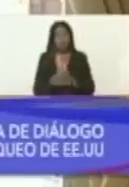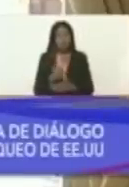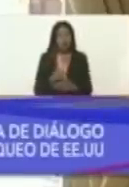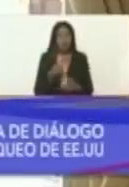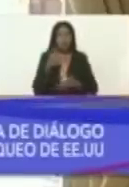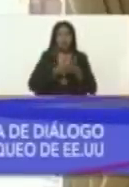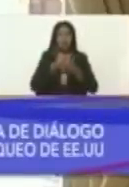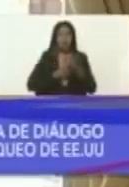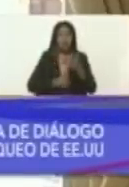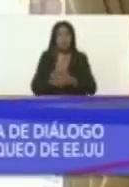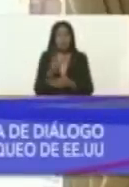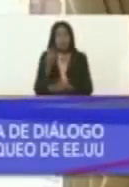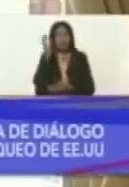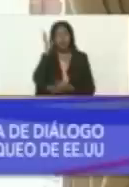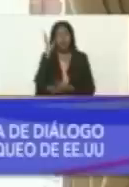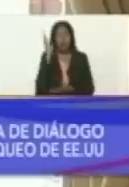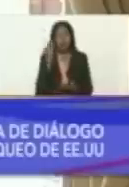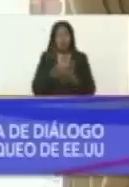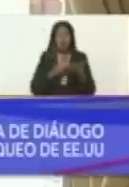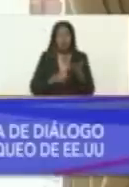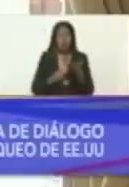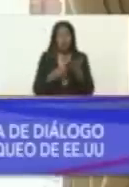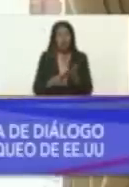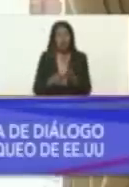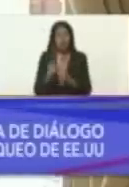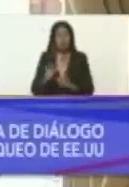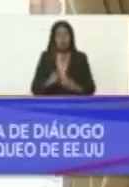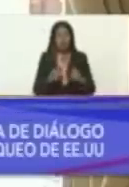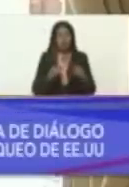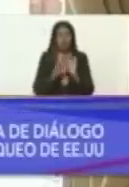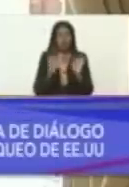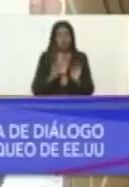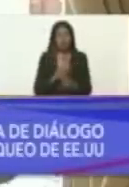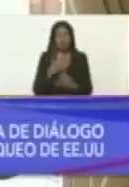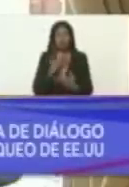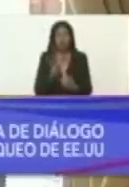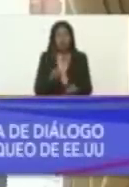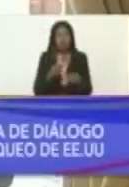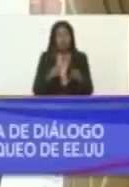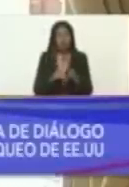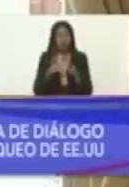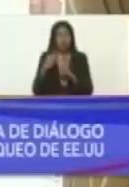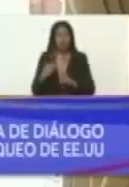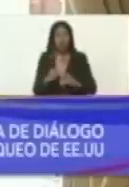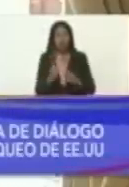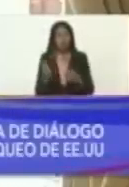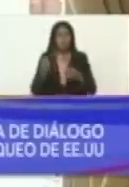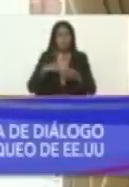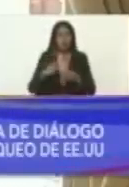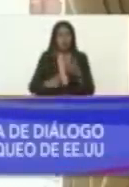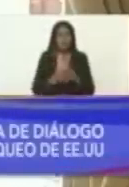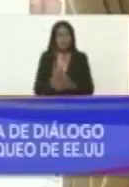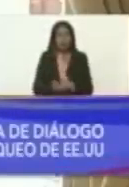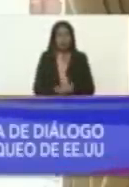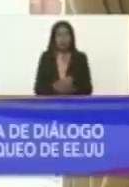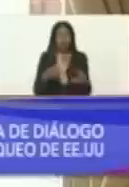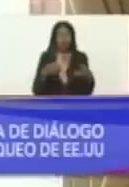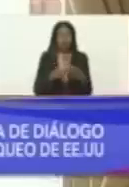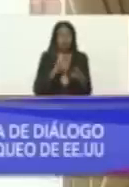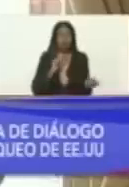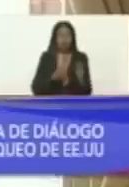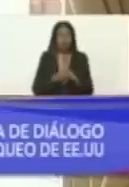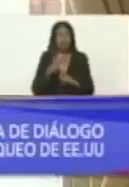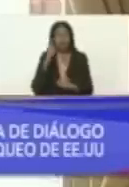combate ahí con ideas con propuestas con la palabra creemos en la palabra y mañana se incorpora el bloque del cambio